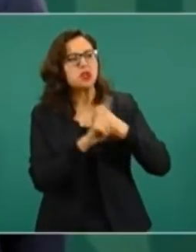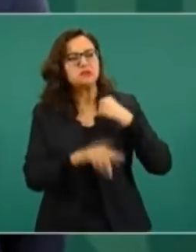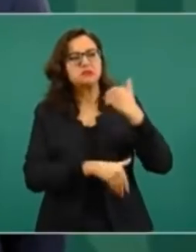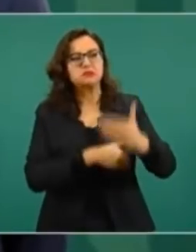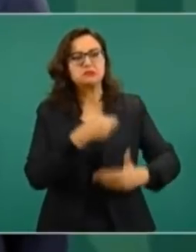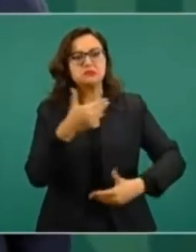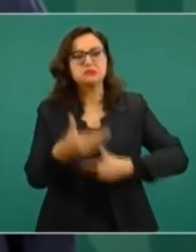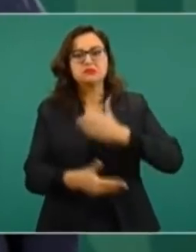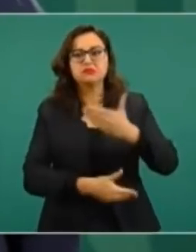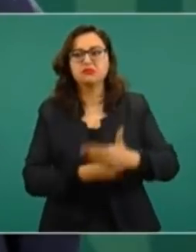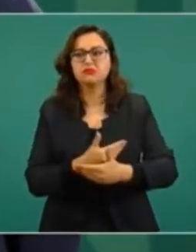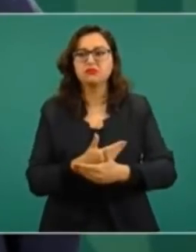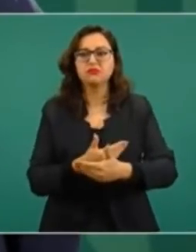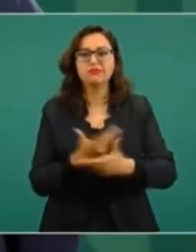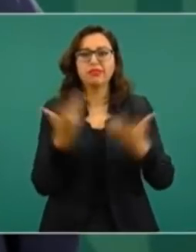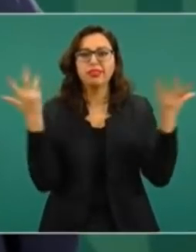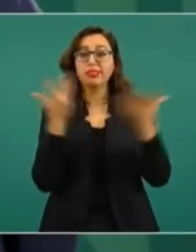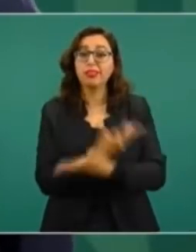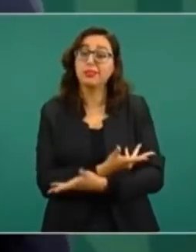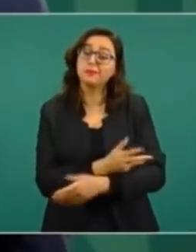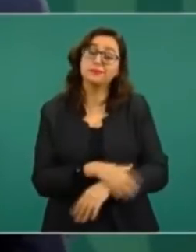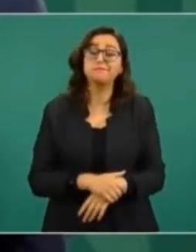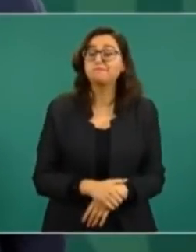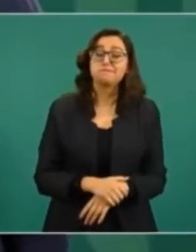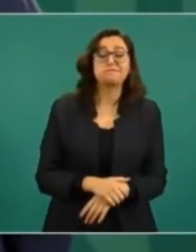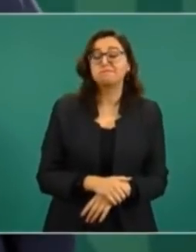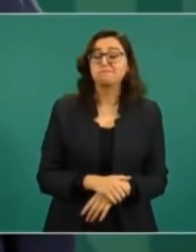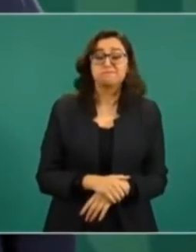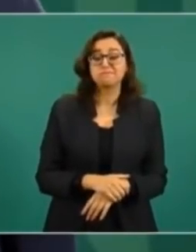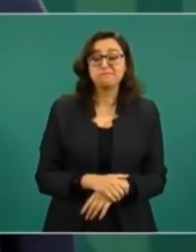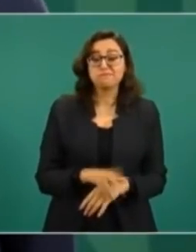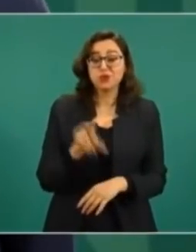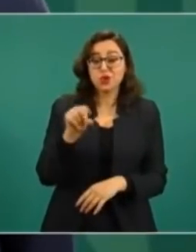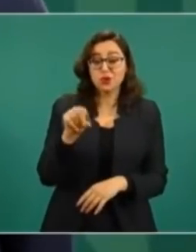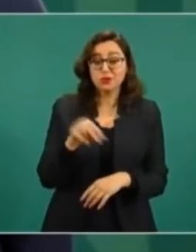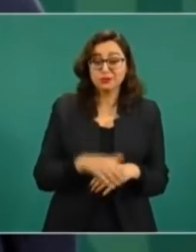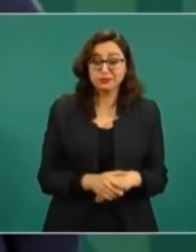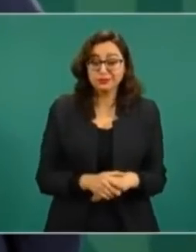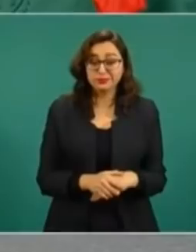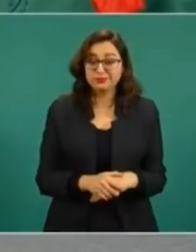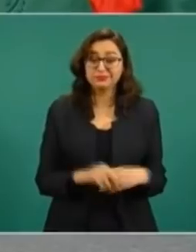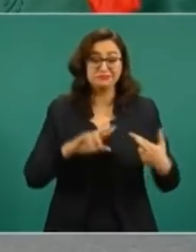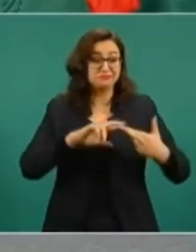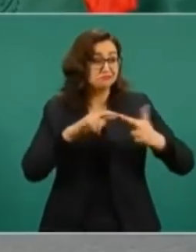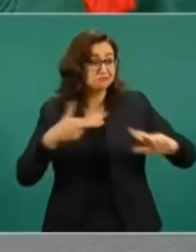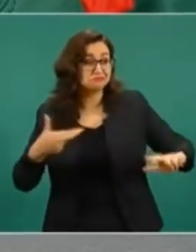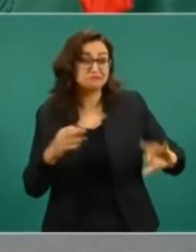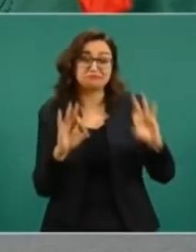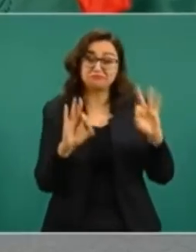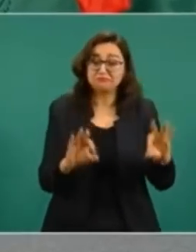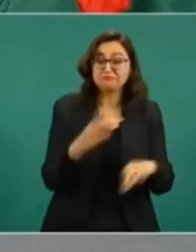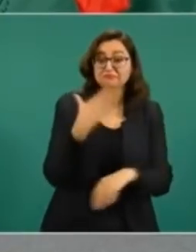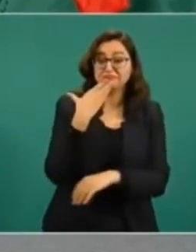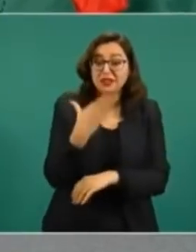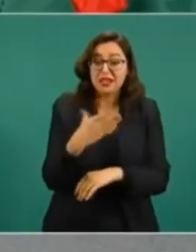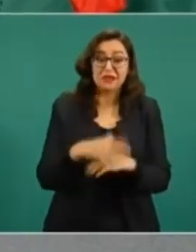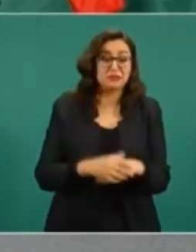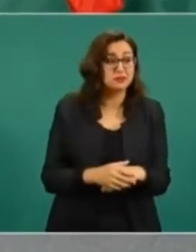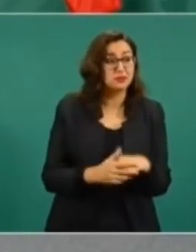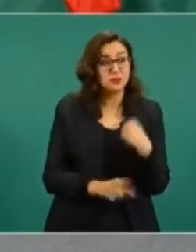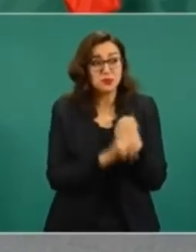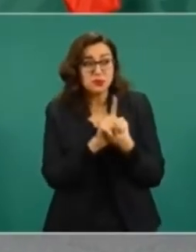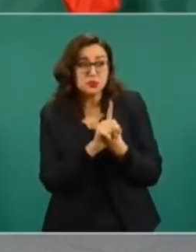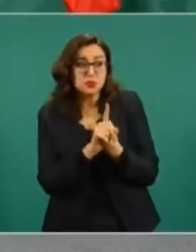Hay constancia de eso. Tuvimos algunas diferencias y se resolvieron